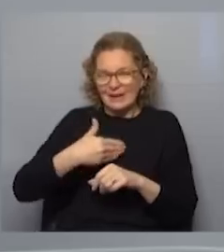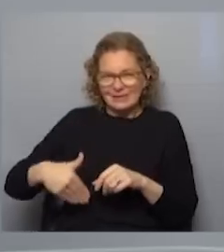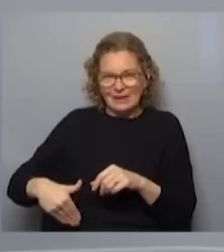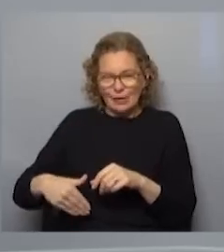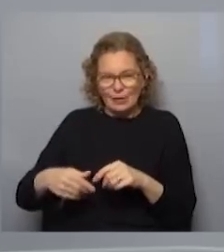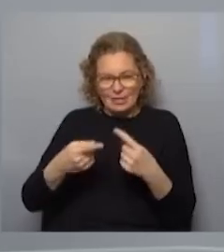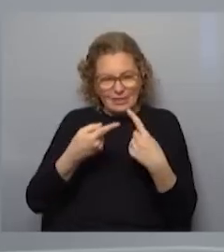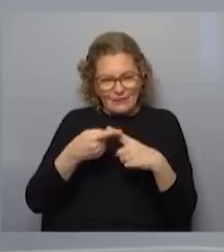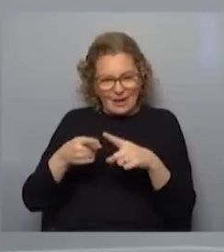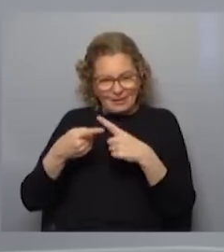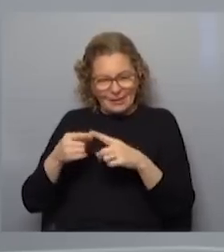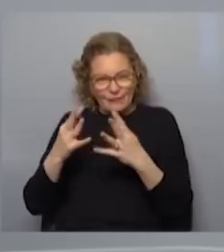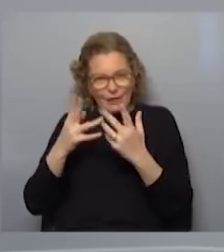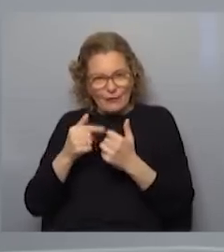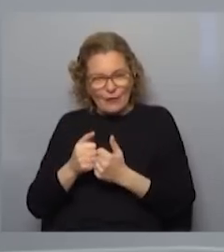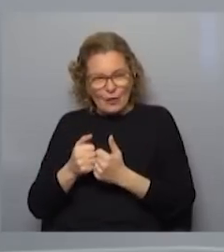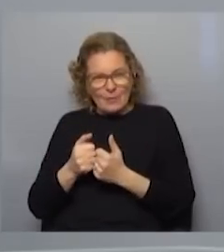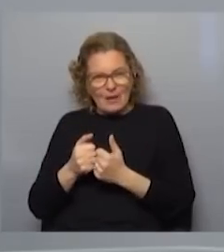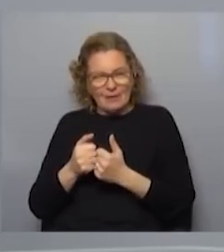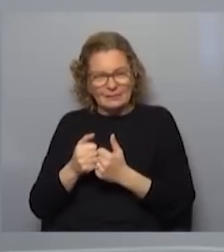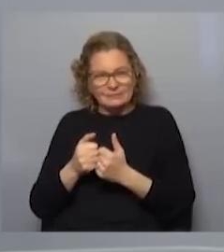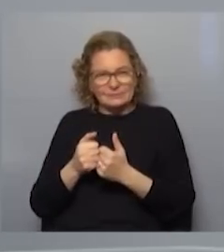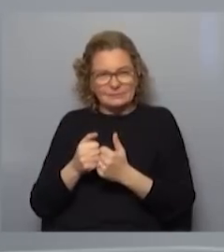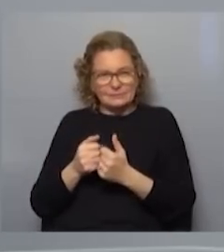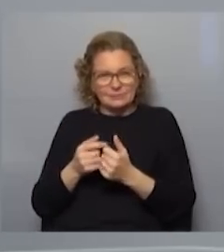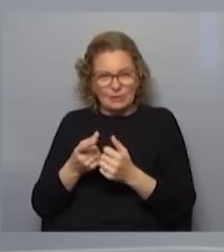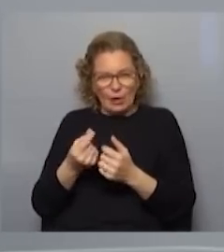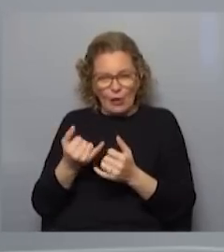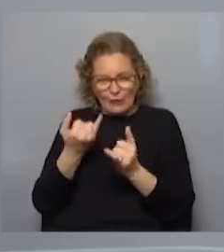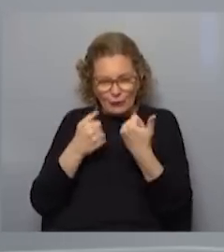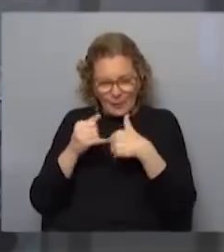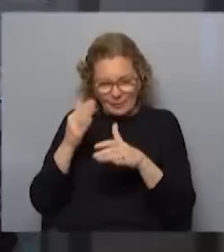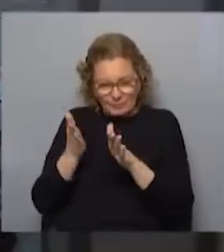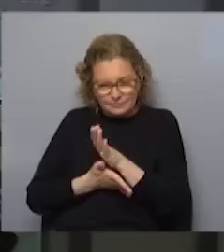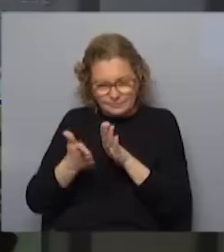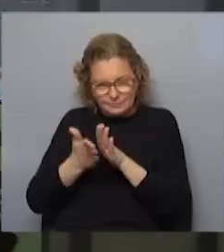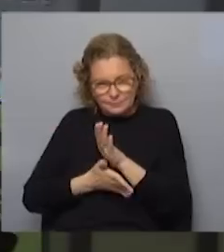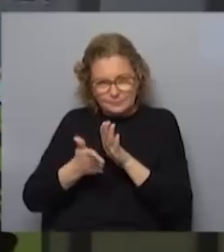una serie de mecanismos destinados a recopilar información